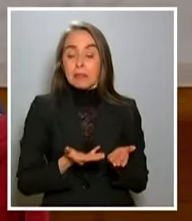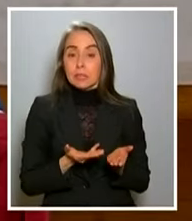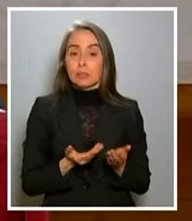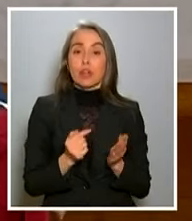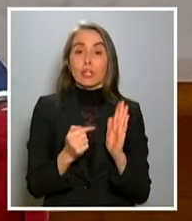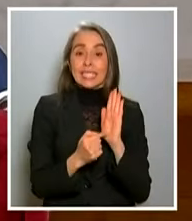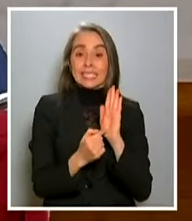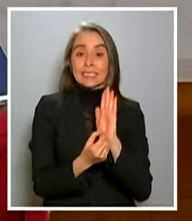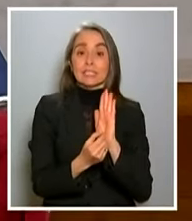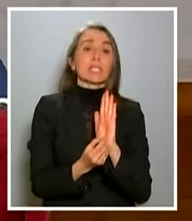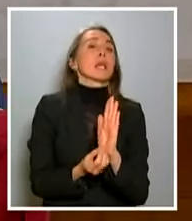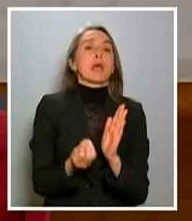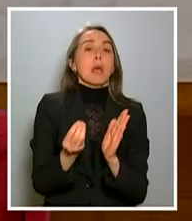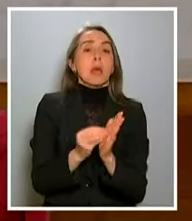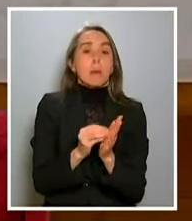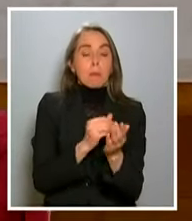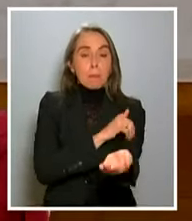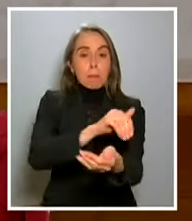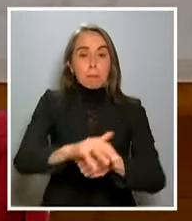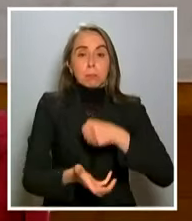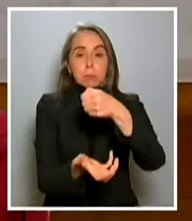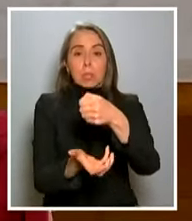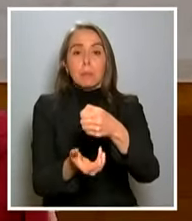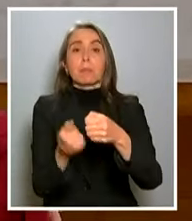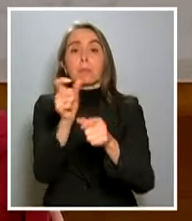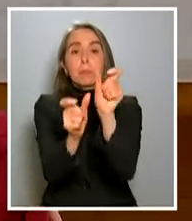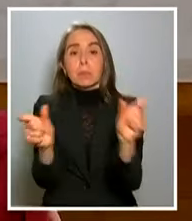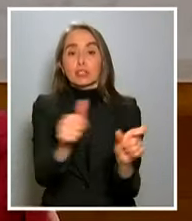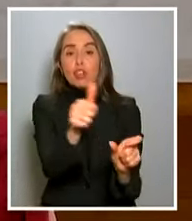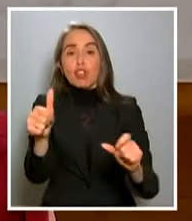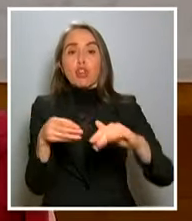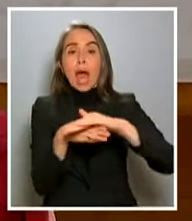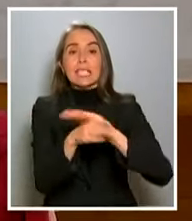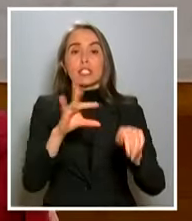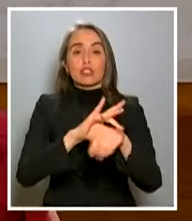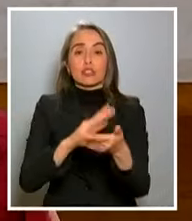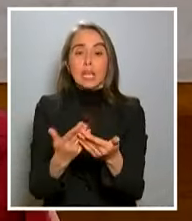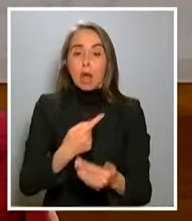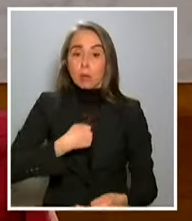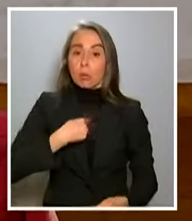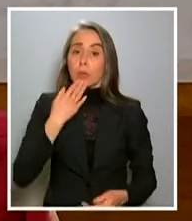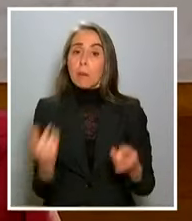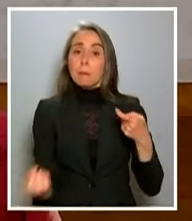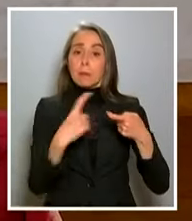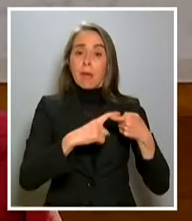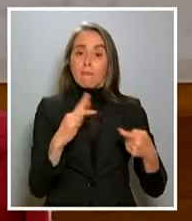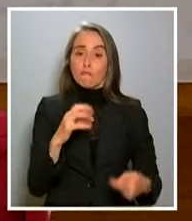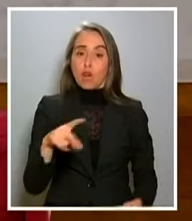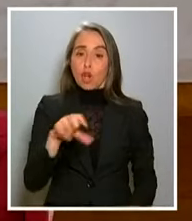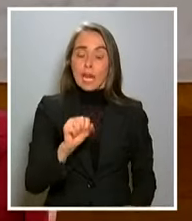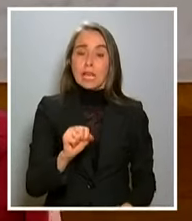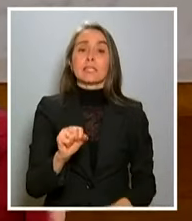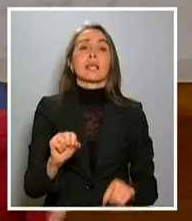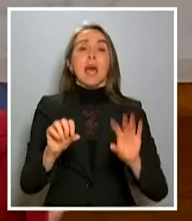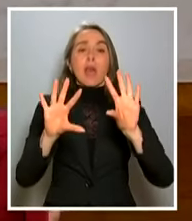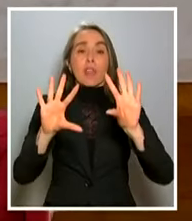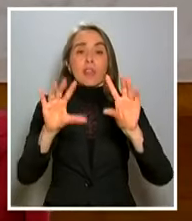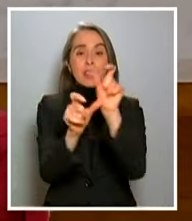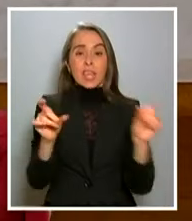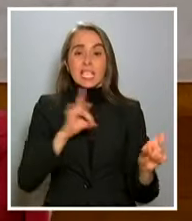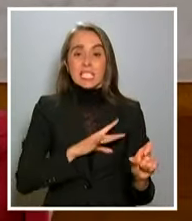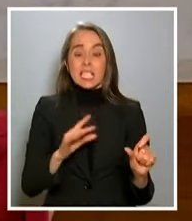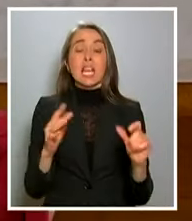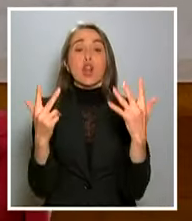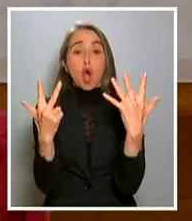ofrecerá nuevos recursos para mejorar el acceso a la salud de todos quienes estamos en FONASA, que somos 8 de cada 10 chilenos.